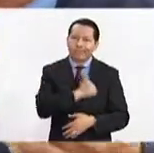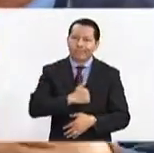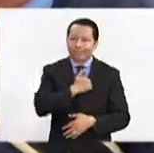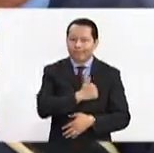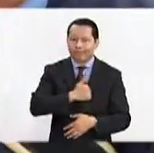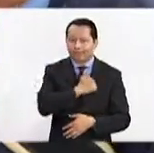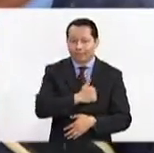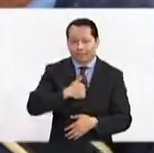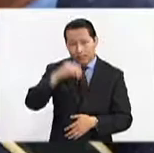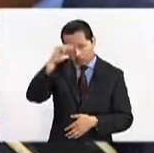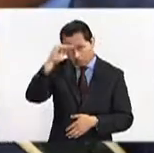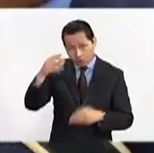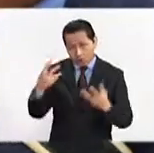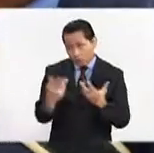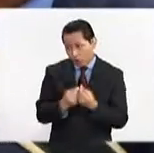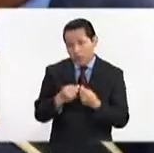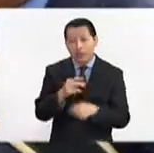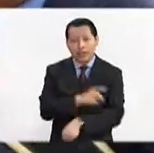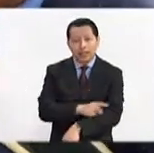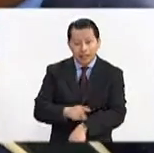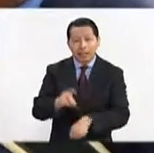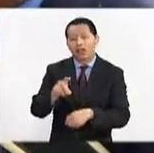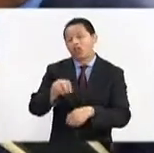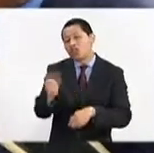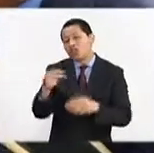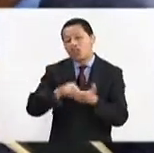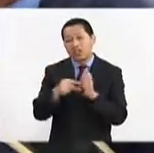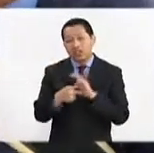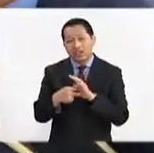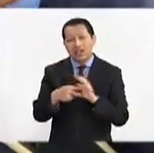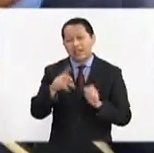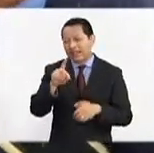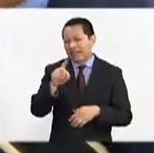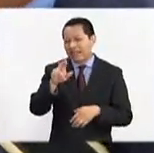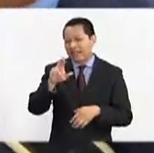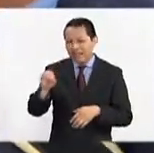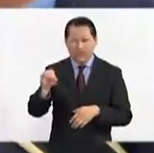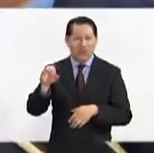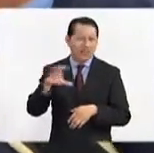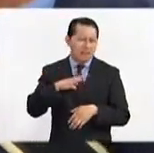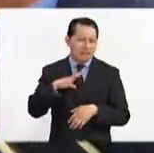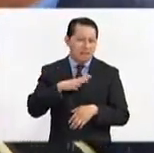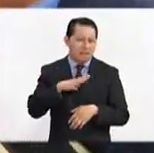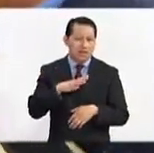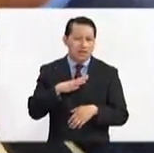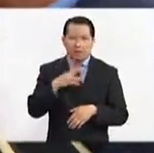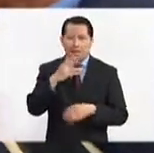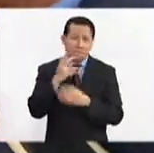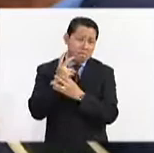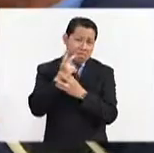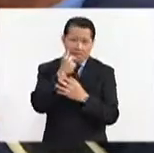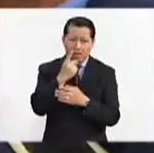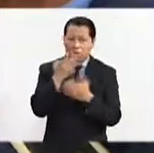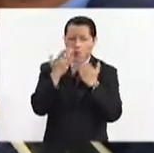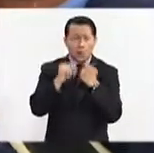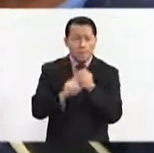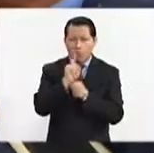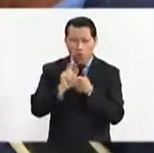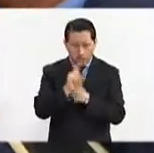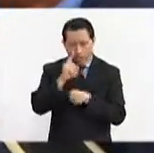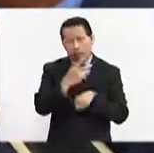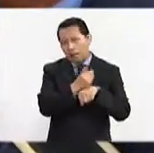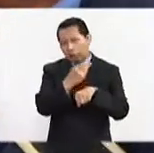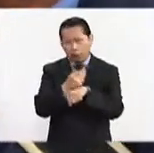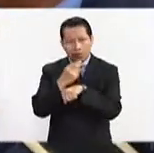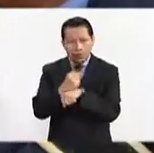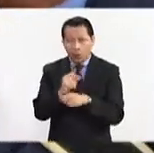señores que vino con el delegado, el ingeniero RDO, no sé cómo. DRO, no hay problema. Está vital, se va a recomponer,